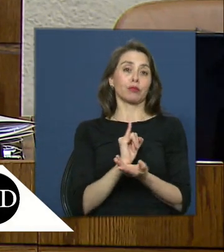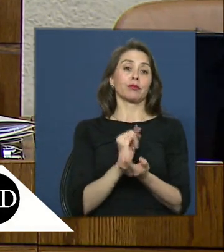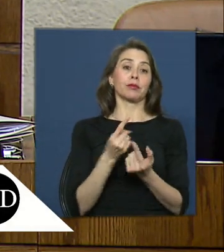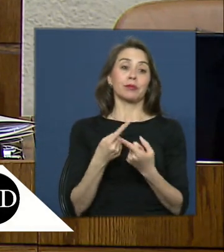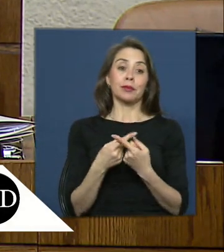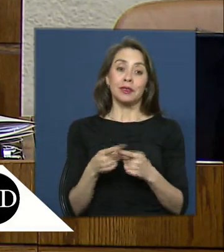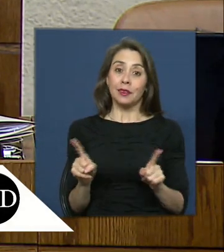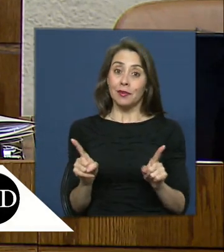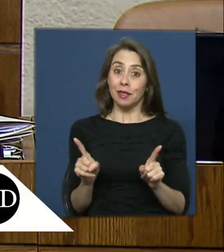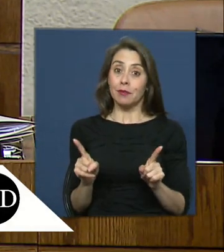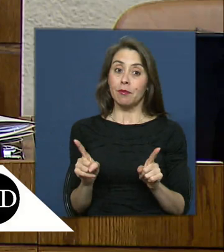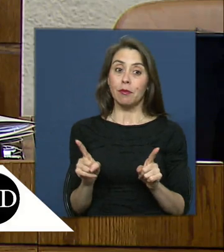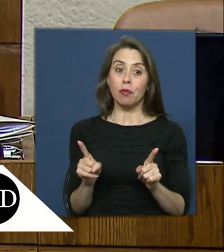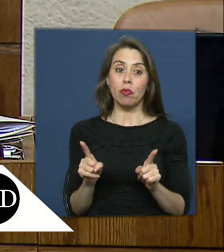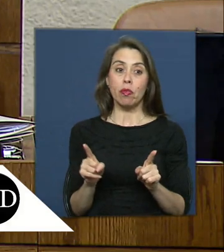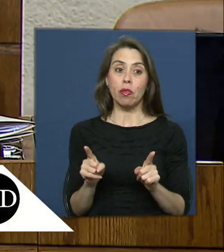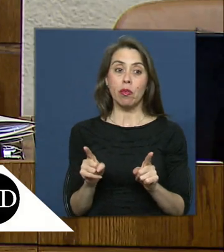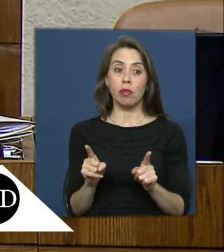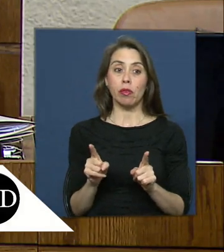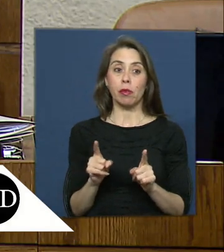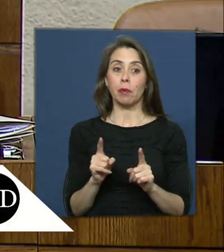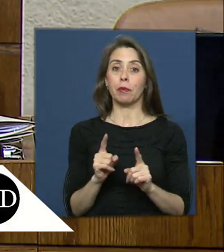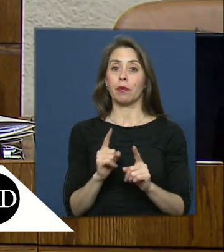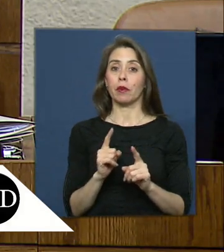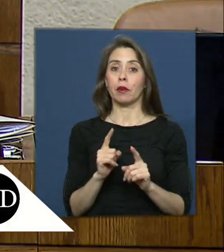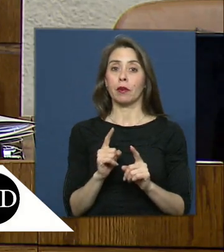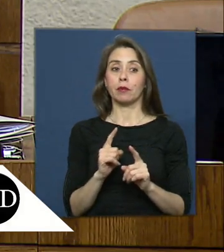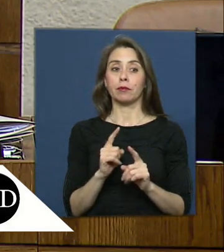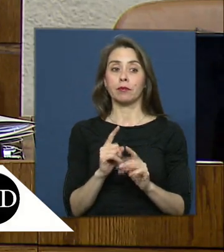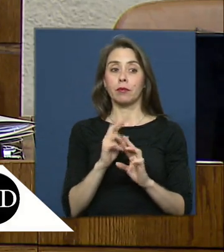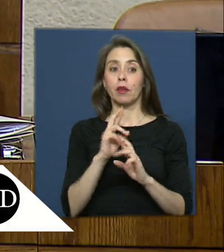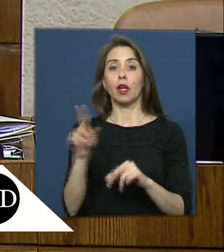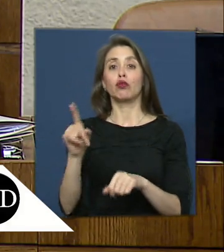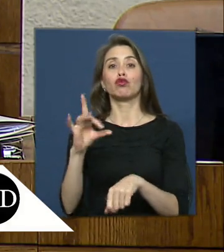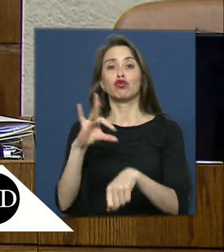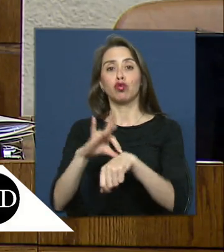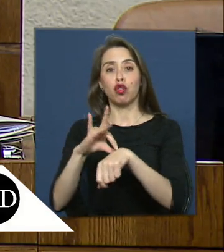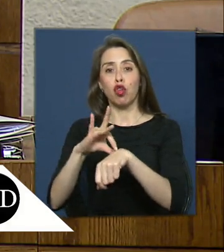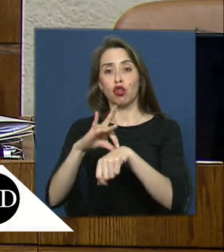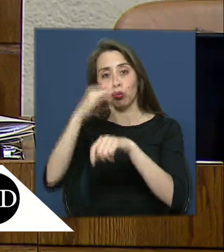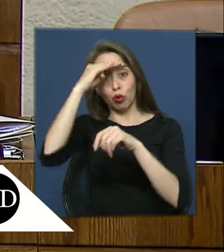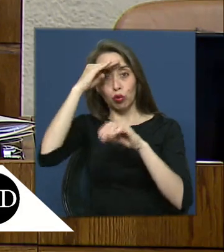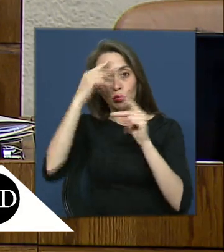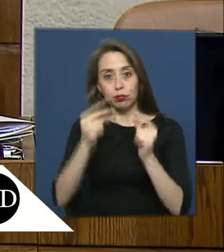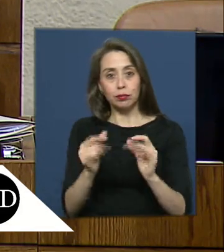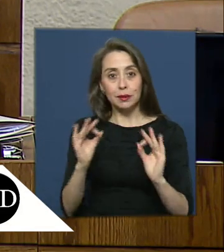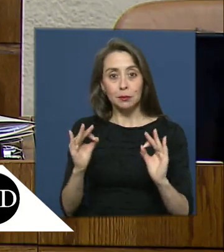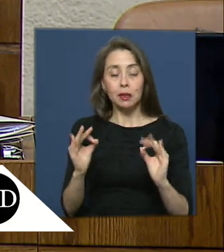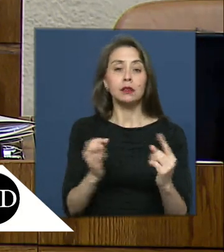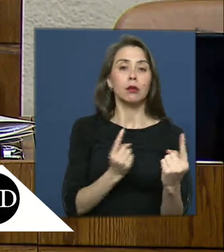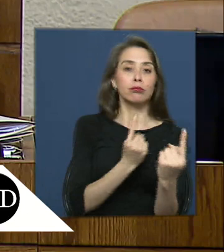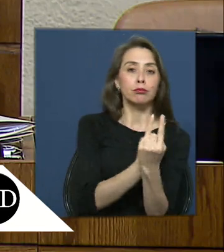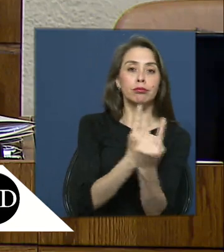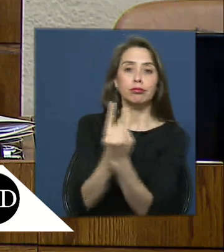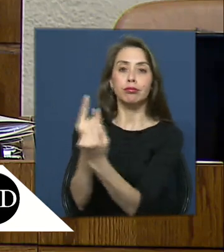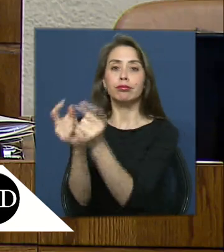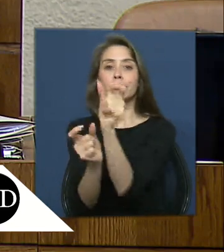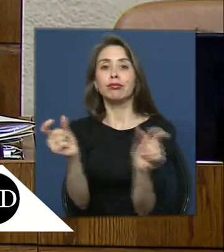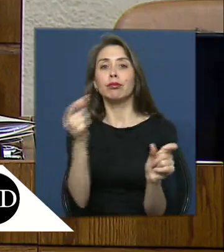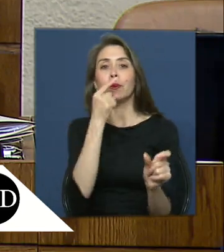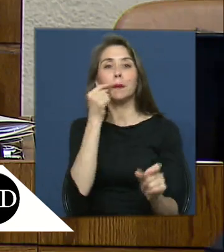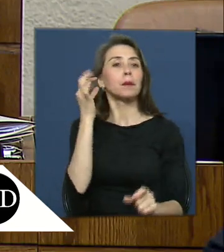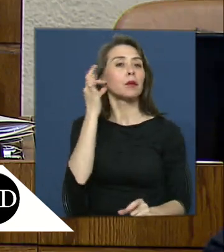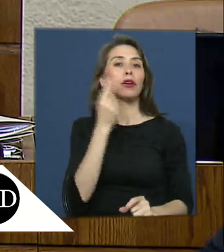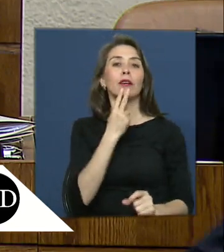distinta y que nos permita, ¿no es cierto?, atender en forma con especialistas y como corresponde a los distintos vecinos y vecinas